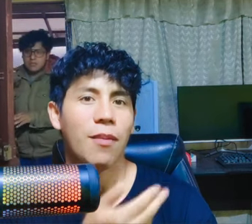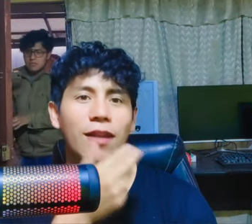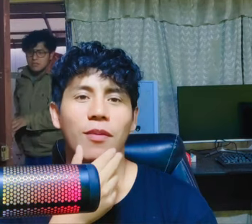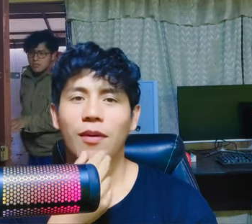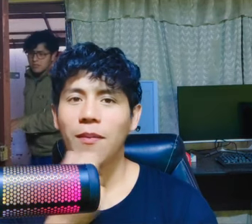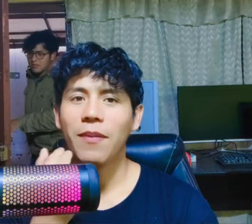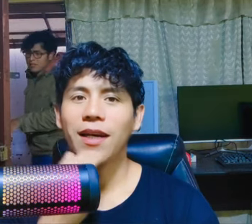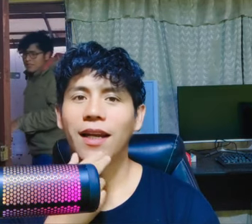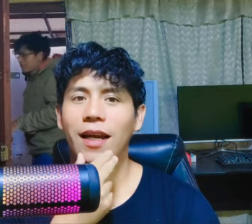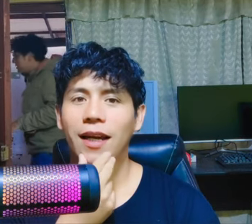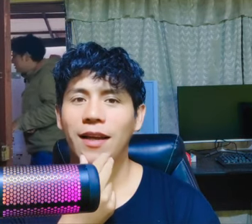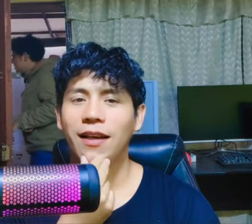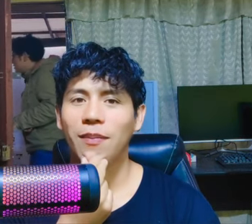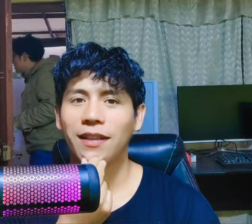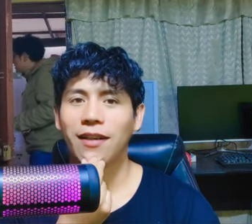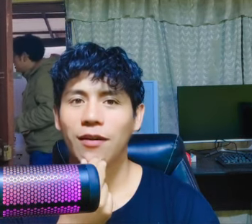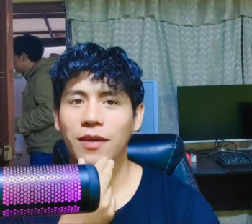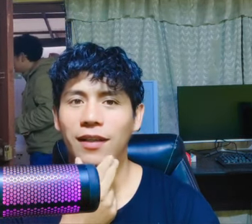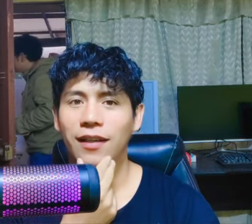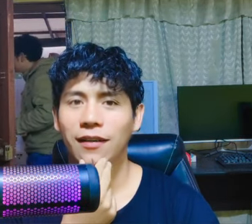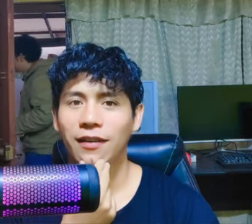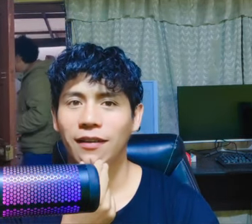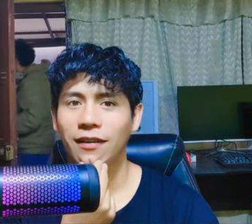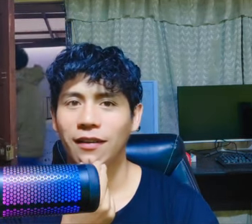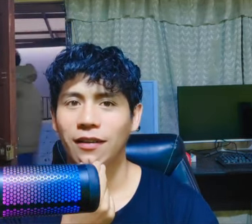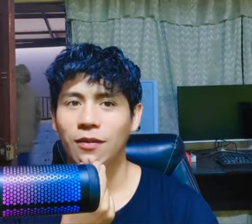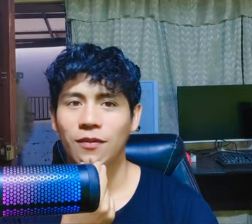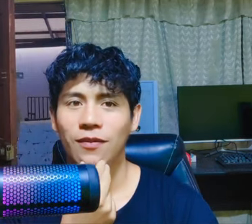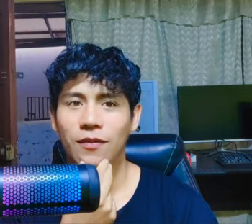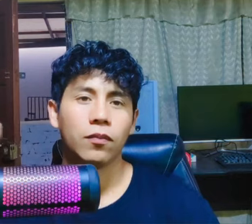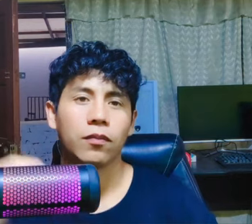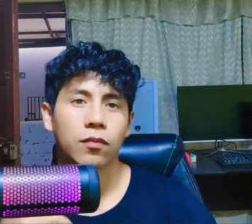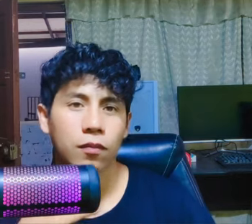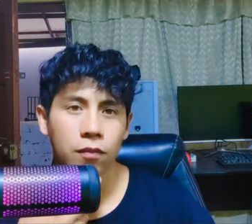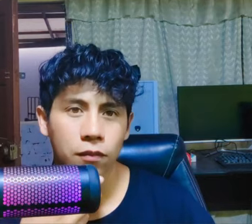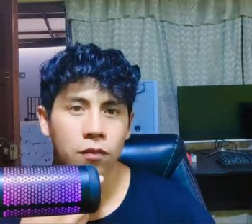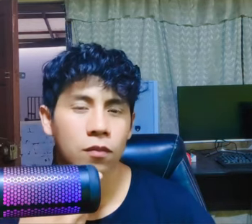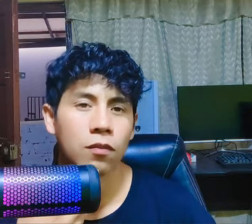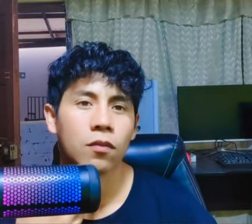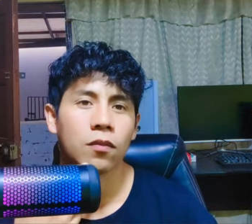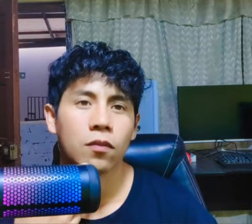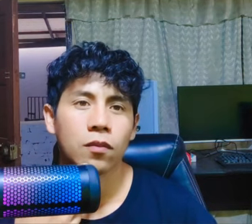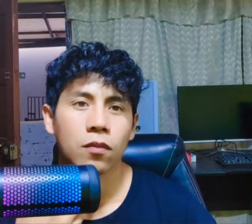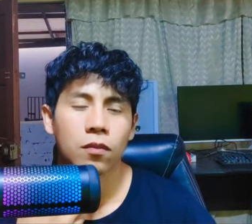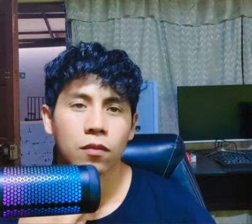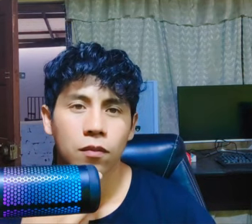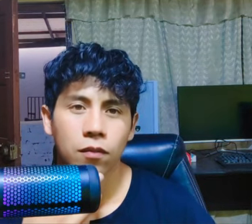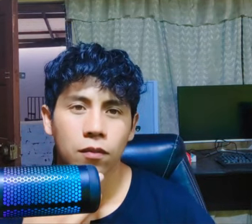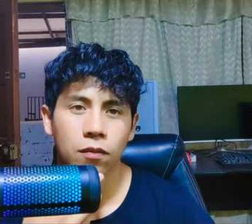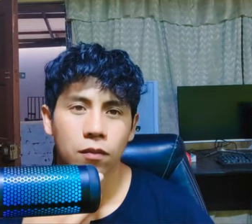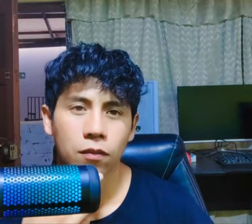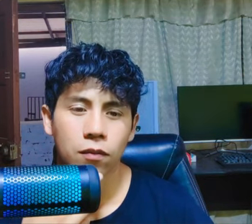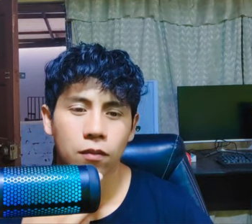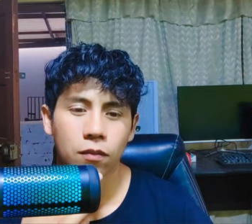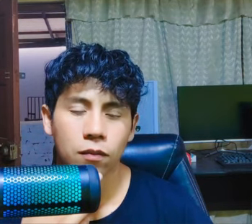al mundo entero y a muchos países de América Latina por haber cobijado a muchos asilados políticos en las diferentes